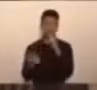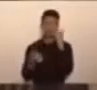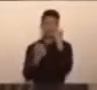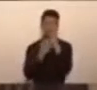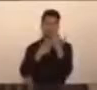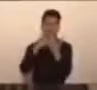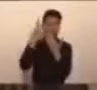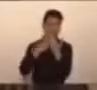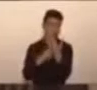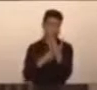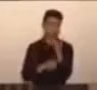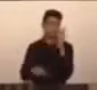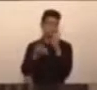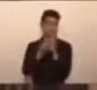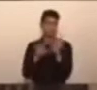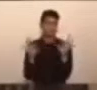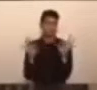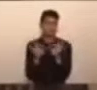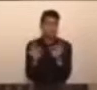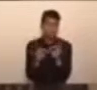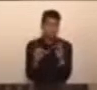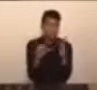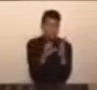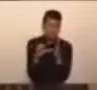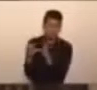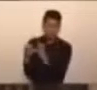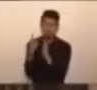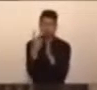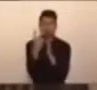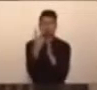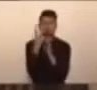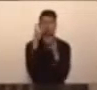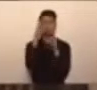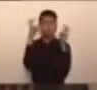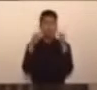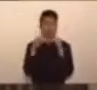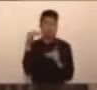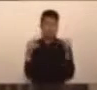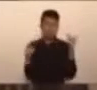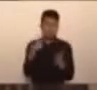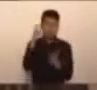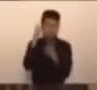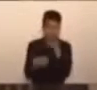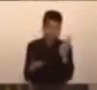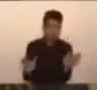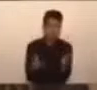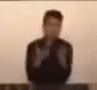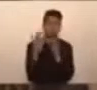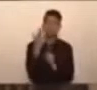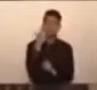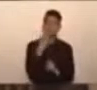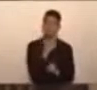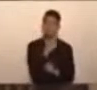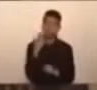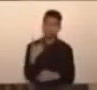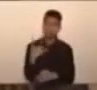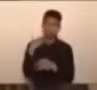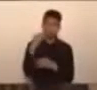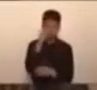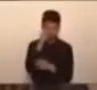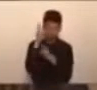este proyecto simple, solo dos artículos, corregimos un tema de inequidad, cumplimos un compromiso,